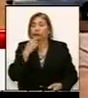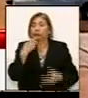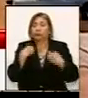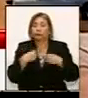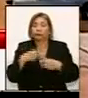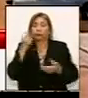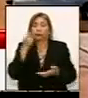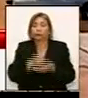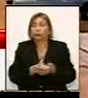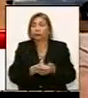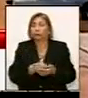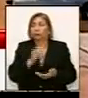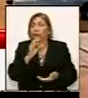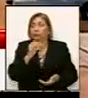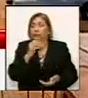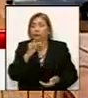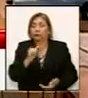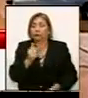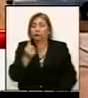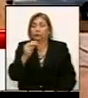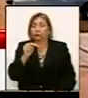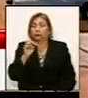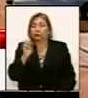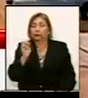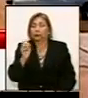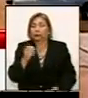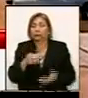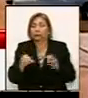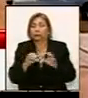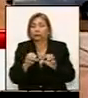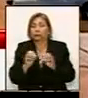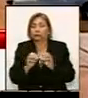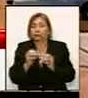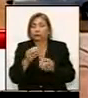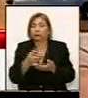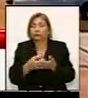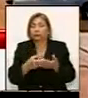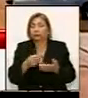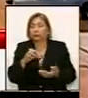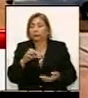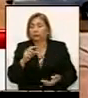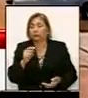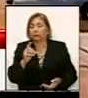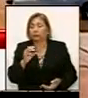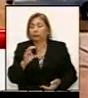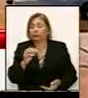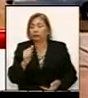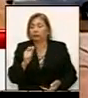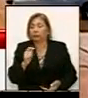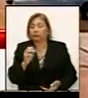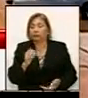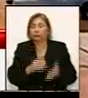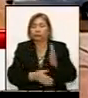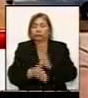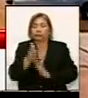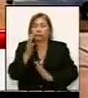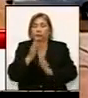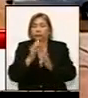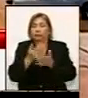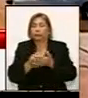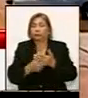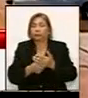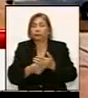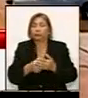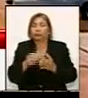Tribunal Constitucional Óscar Urriola Jani por la presunta comisión de los delitos de prevaricato, falsificación de documentos y falsedad ideológica, tipificados en